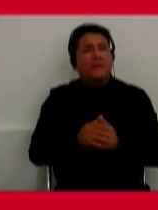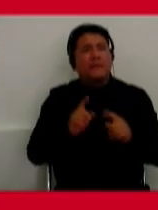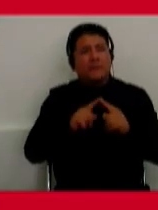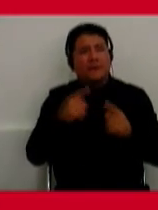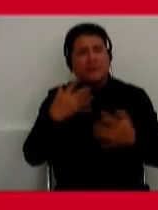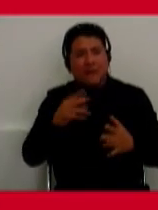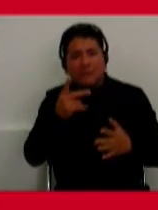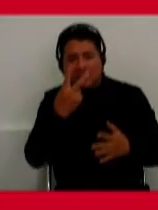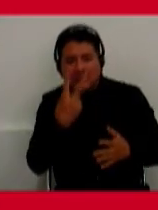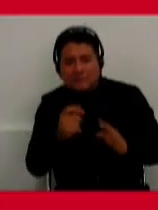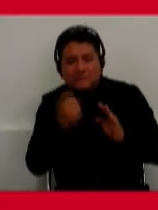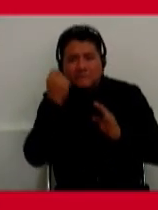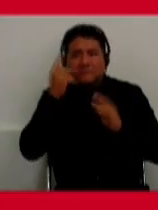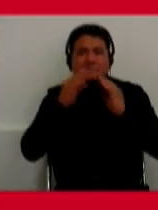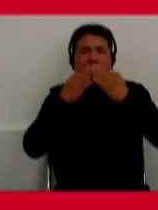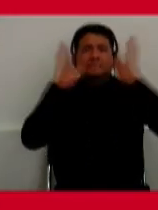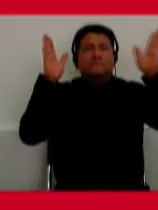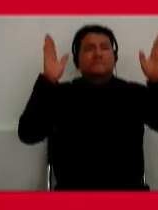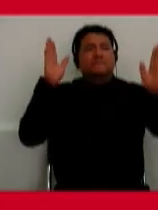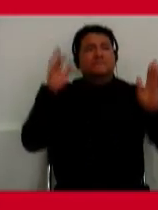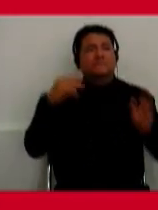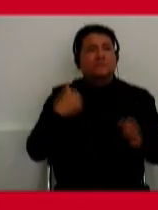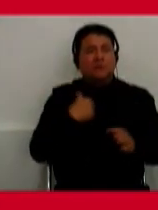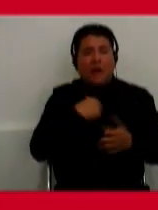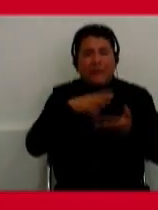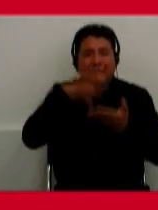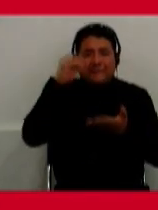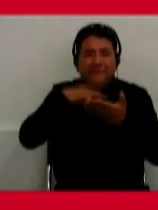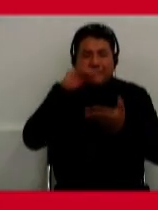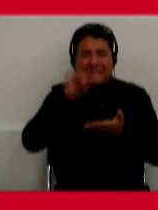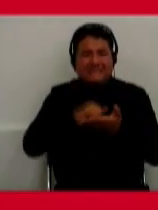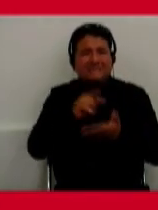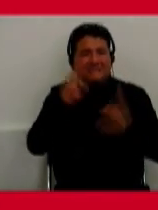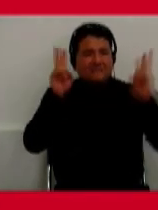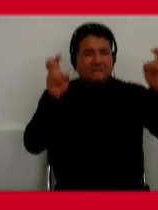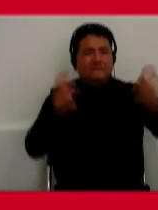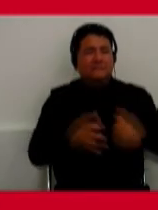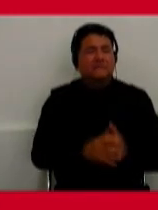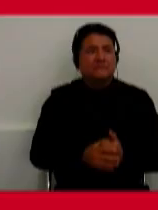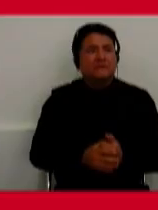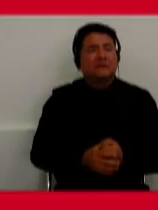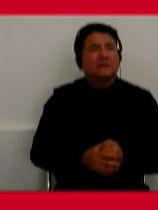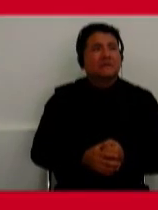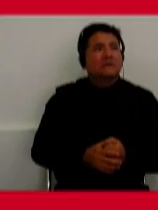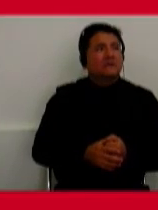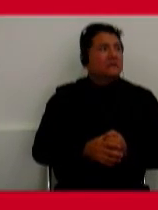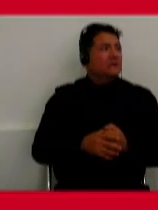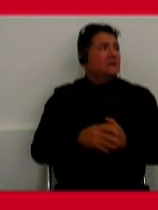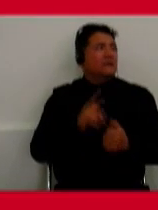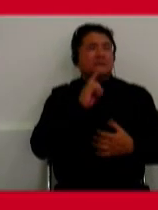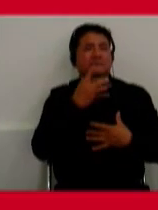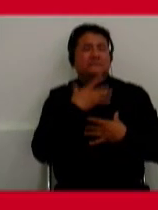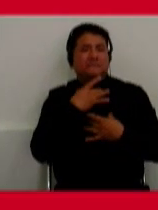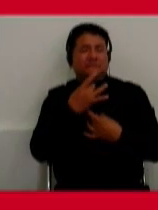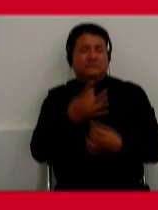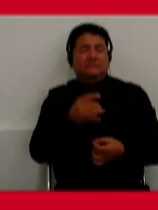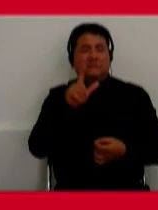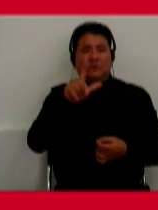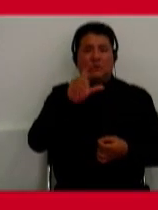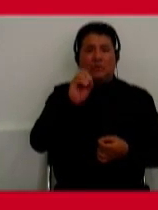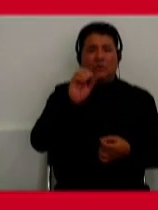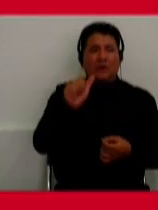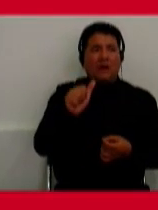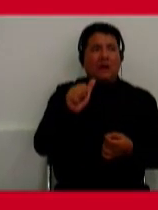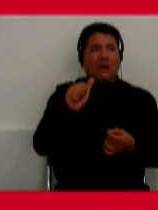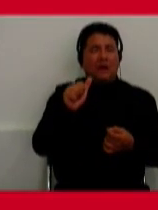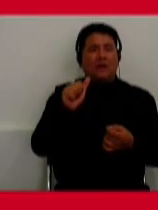cómo vamos a tener una curva de aprendizaje. Es bastante interesante lo que LOA nos muestra para poder ver y tomar mejores decisiones